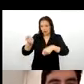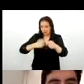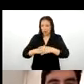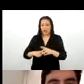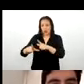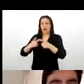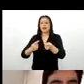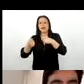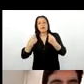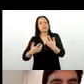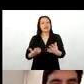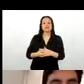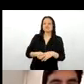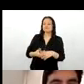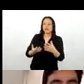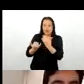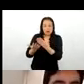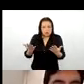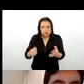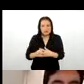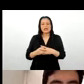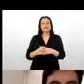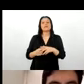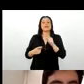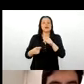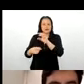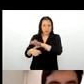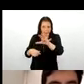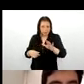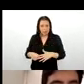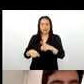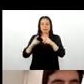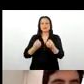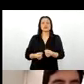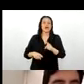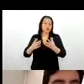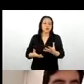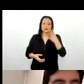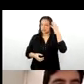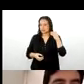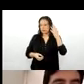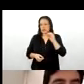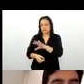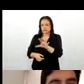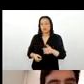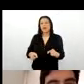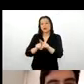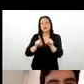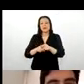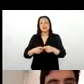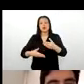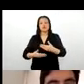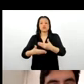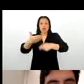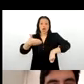productos de ANP. Eso tenemos algunas casuísticas en algunas áreas. Tenemos los contratos de servicio